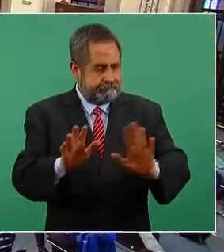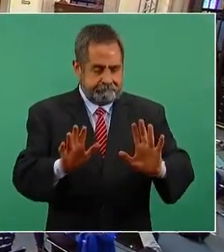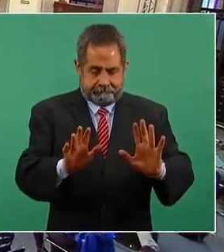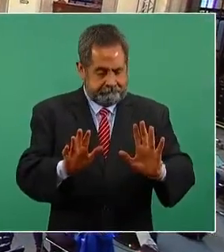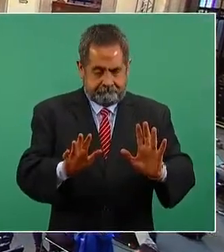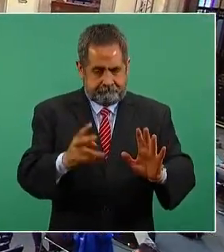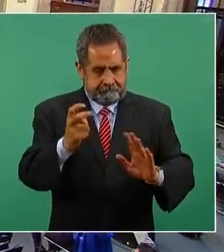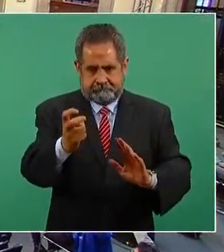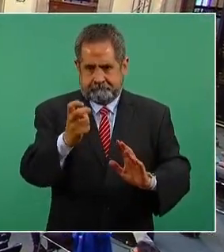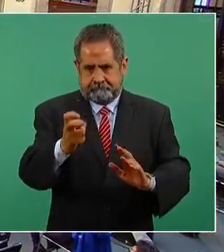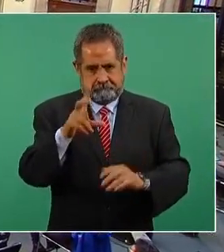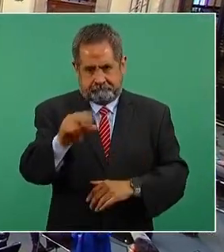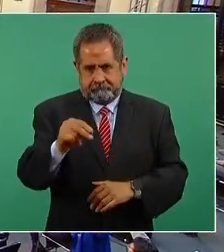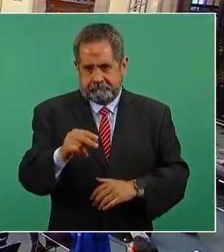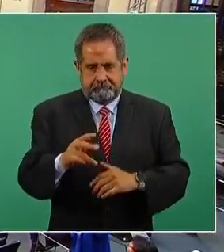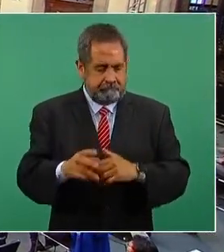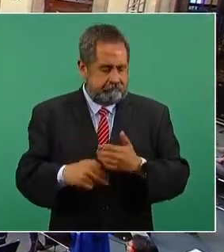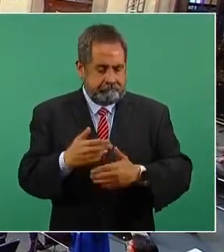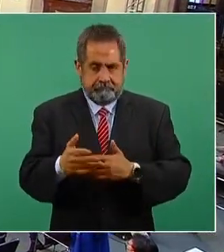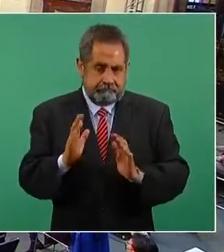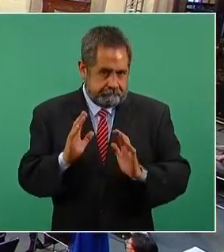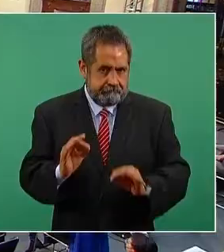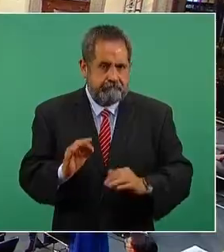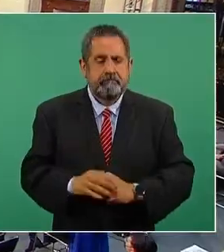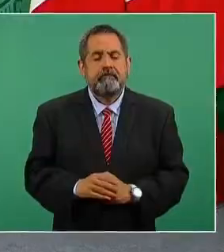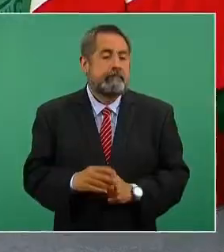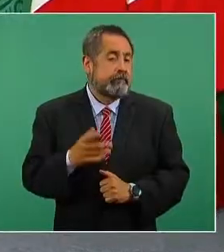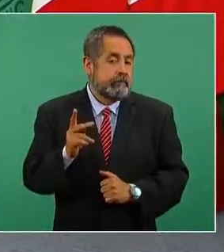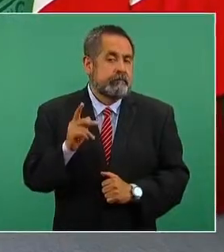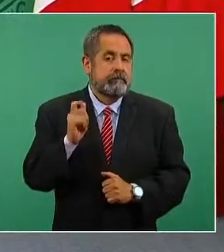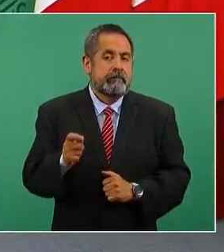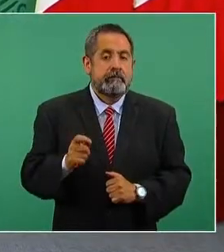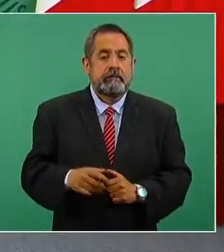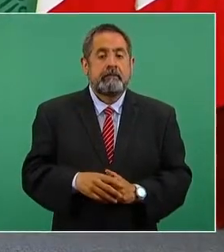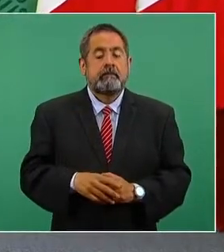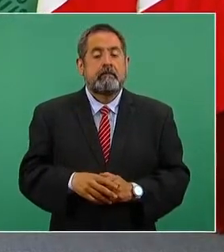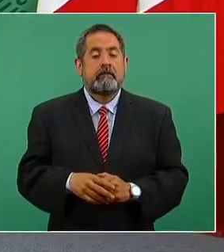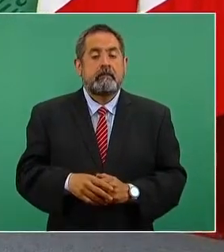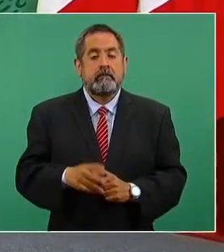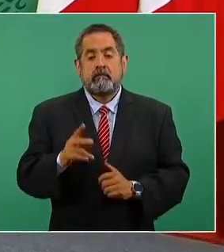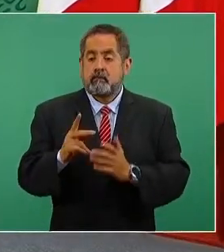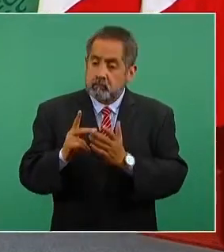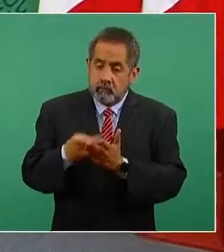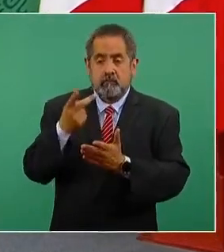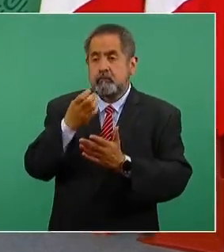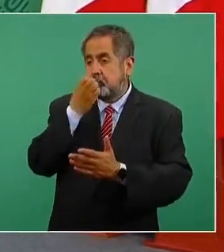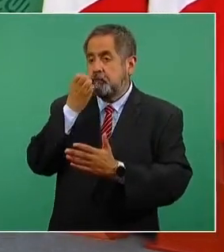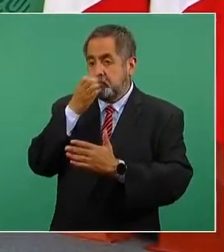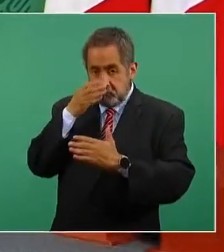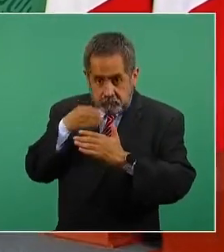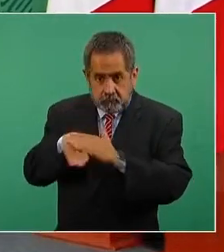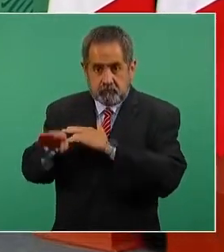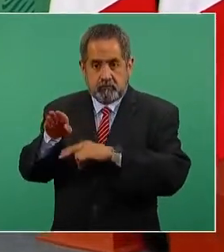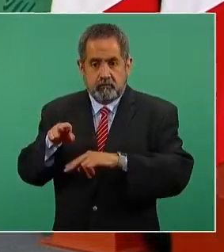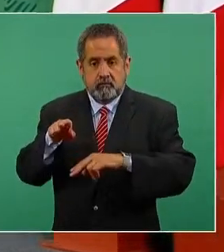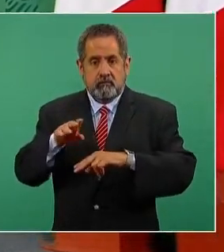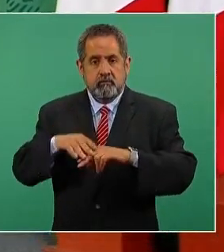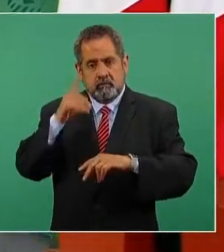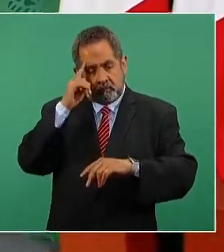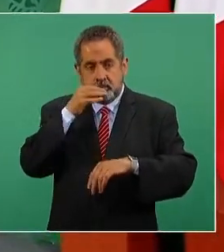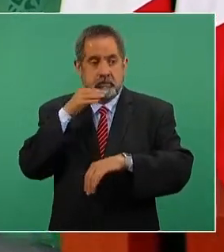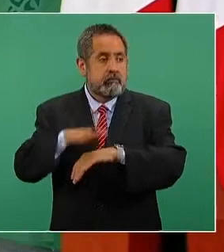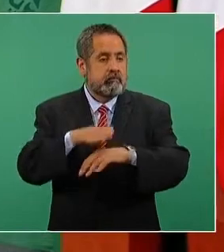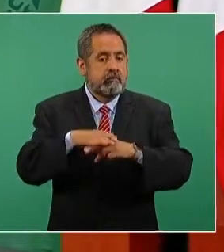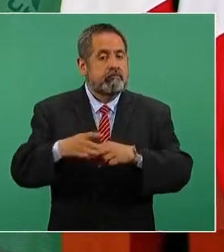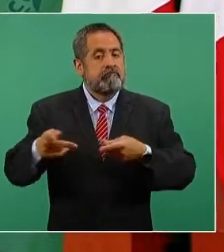eso no va a suceder. ¿Por qué hablo de el regreso a clases? Para irnos ya preparando,